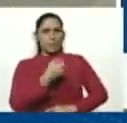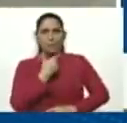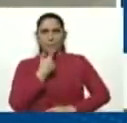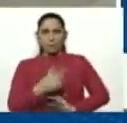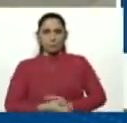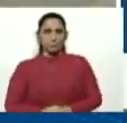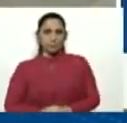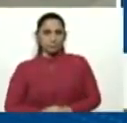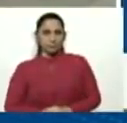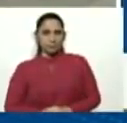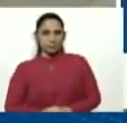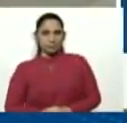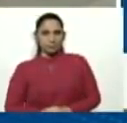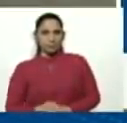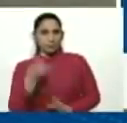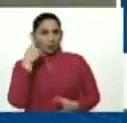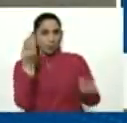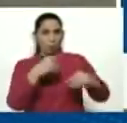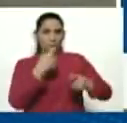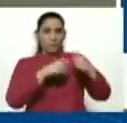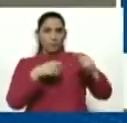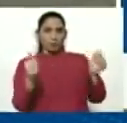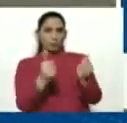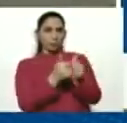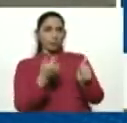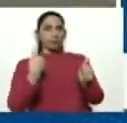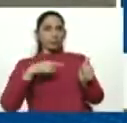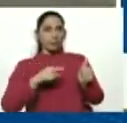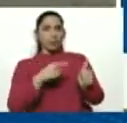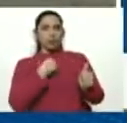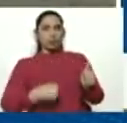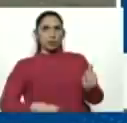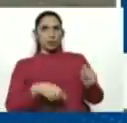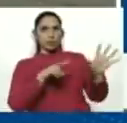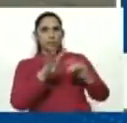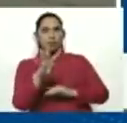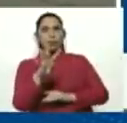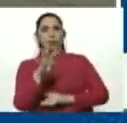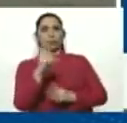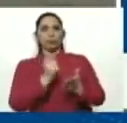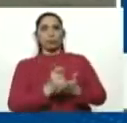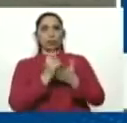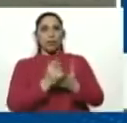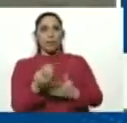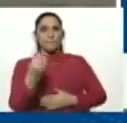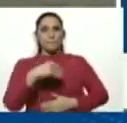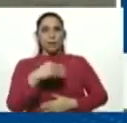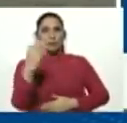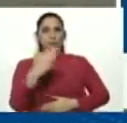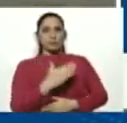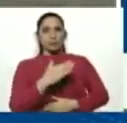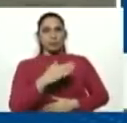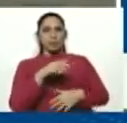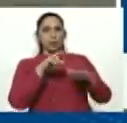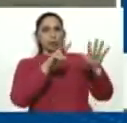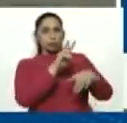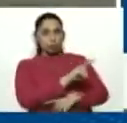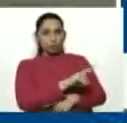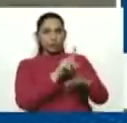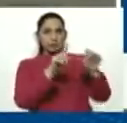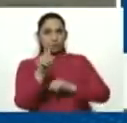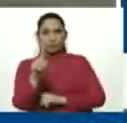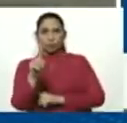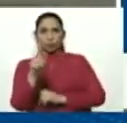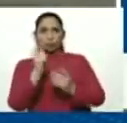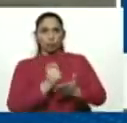medicamentos del acuerdo comercial que tenemos con China. Es decir que 74 toneladas más que vienen a sumar 231 toneladas que hemos recibido de la